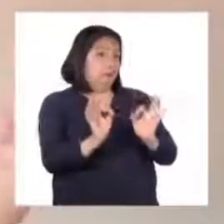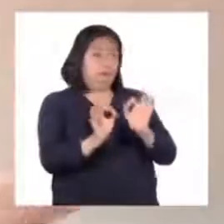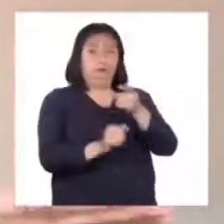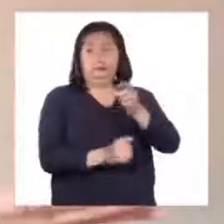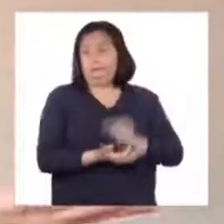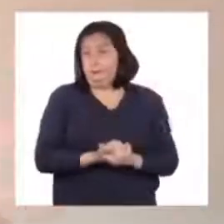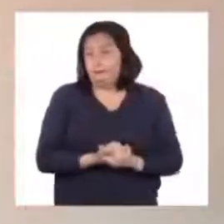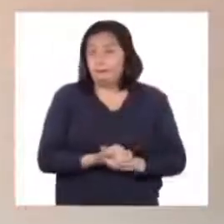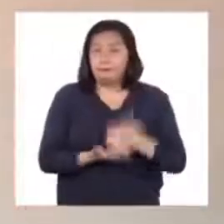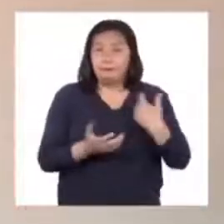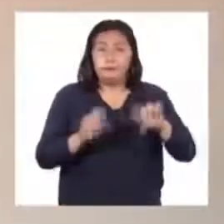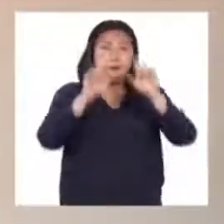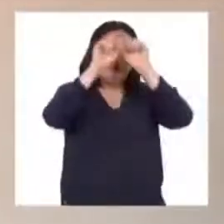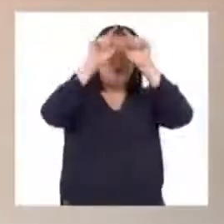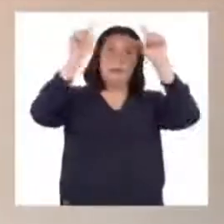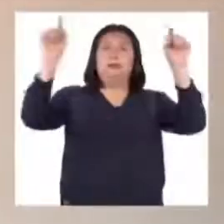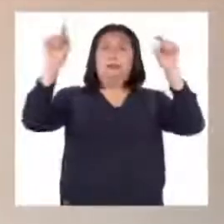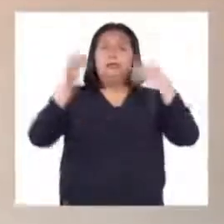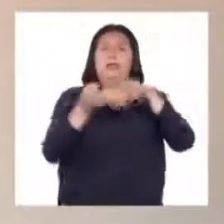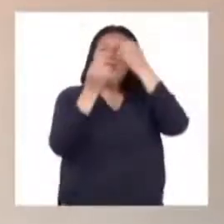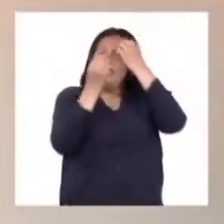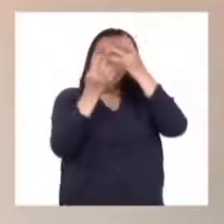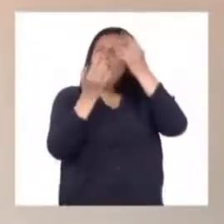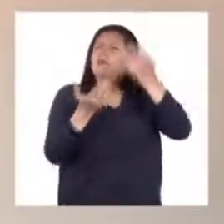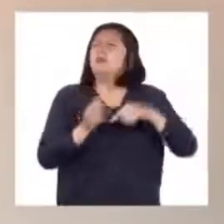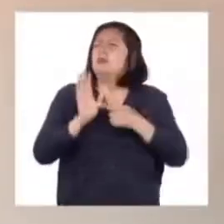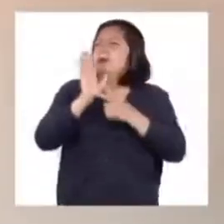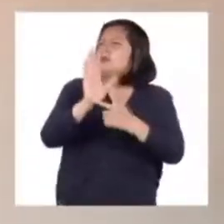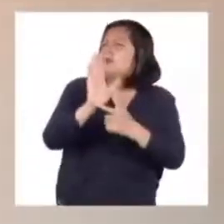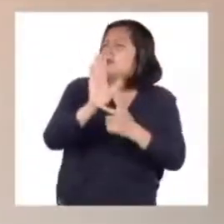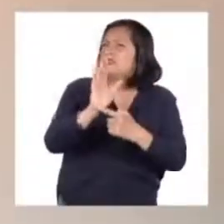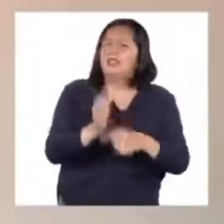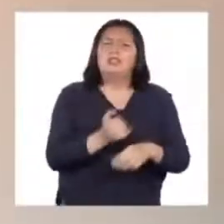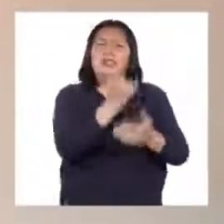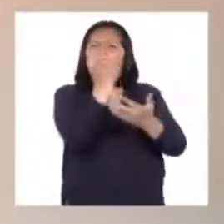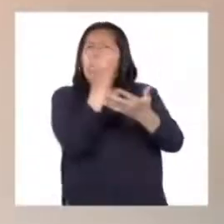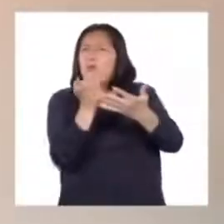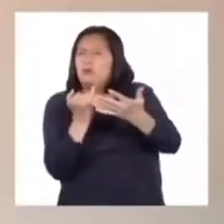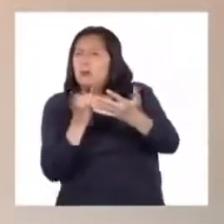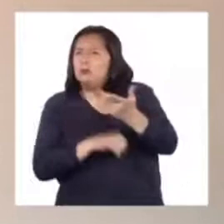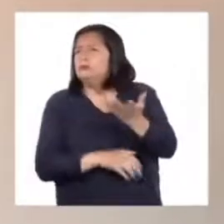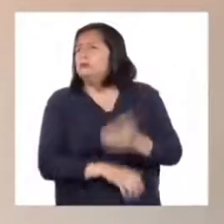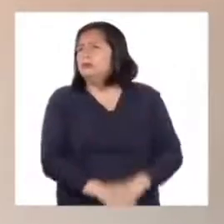Entonces, según el título, ¿qué información muestra el gráfico?